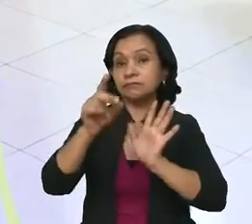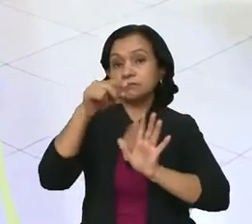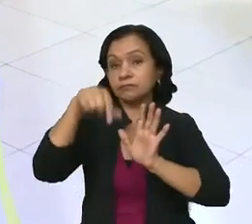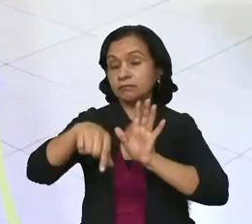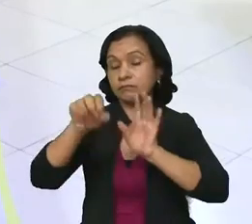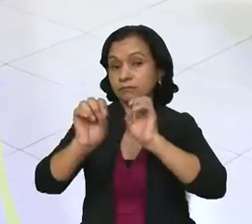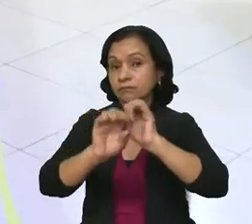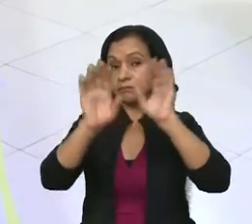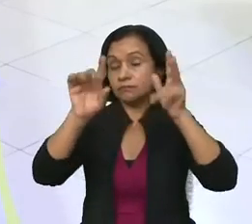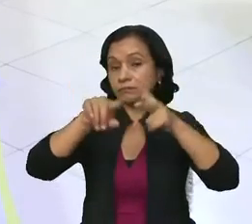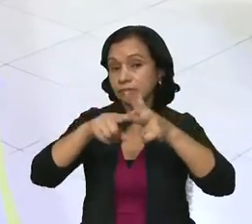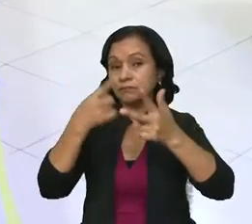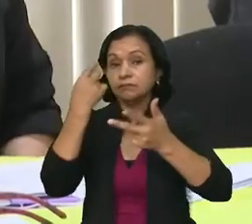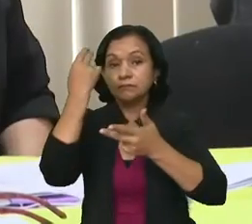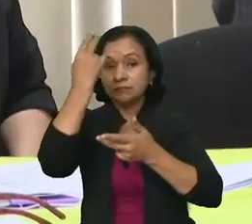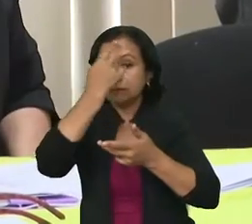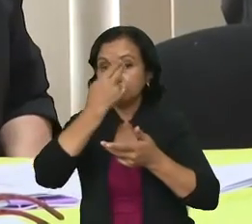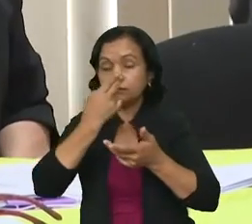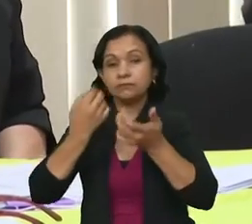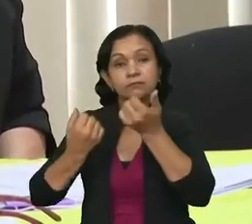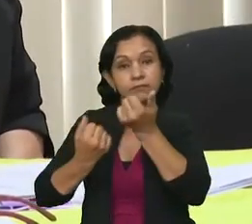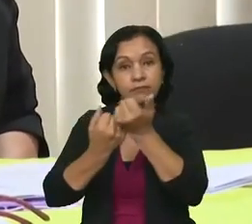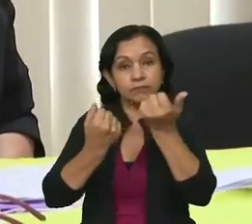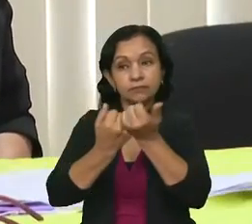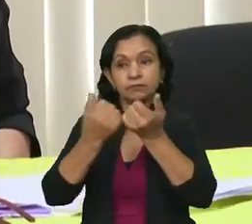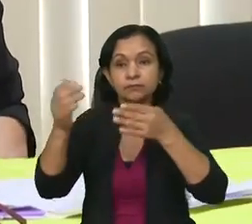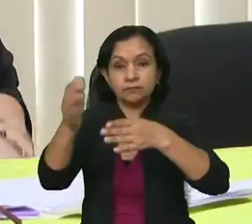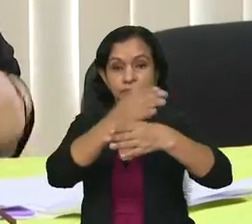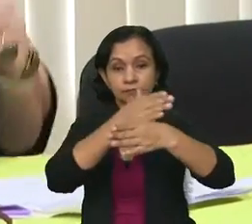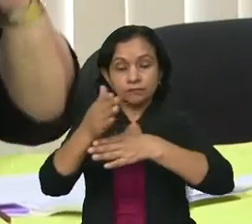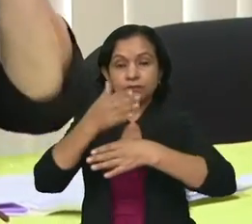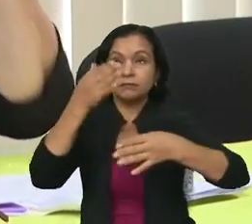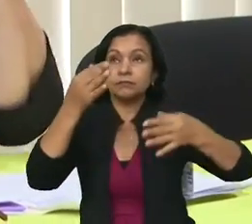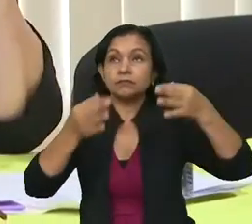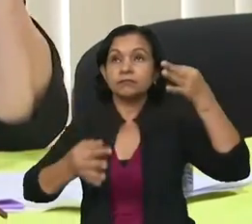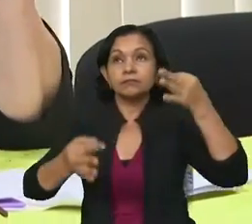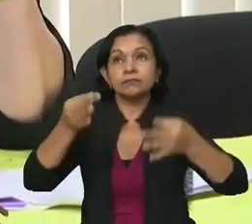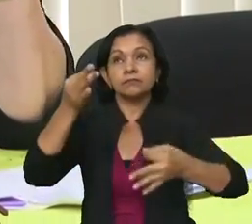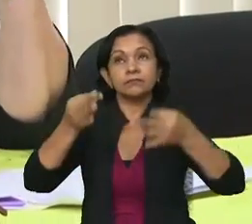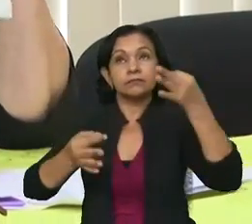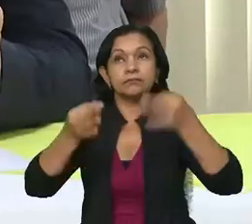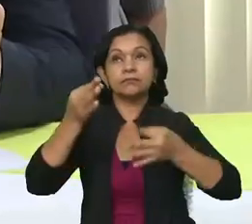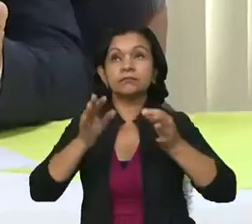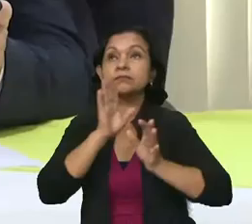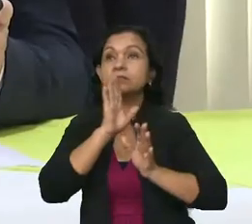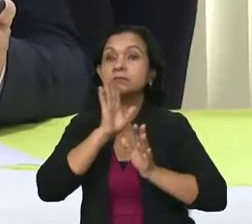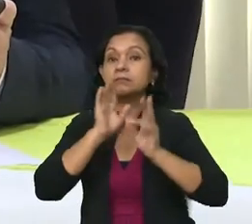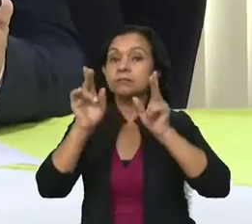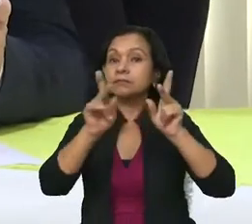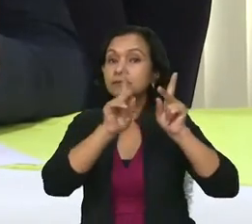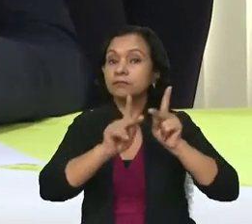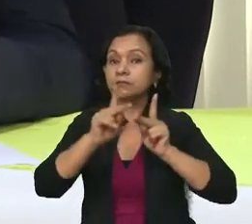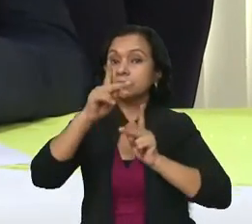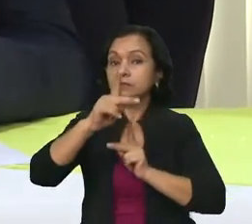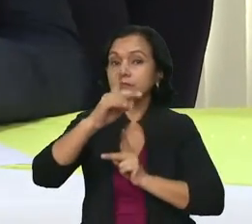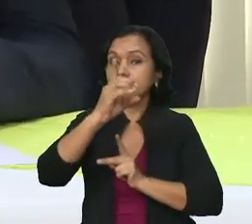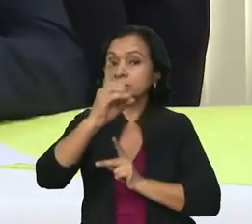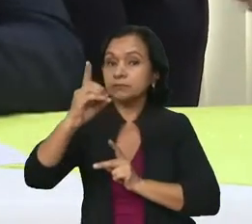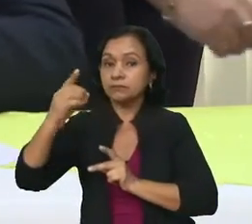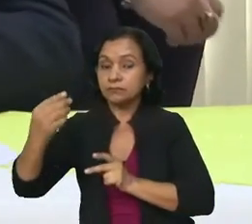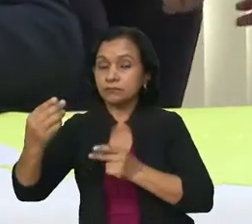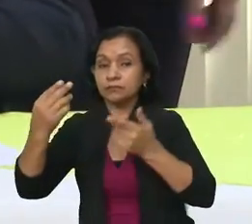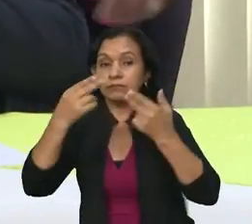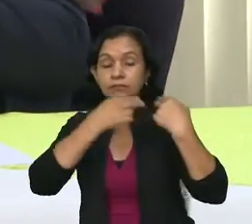mañana tuvo su primera consulta y respaldo por magistrados de la Corte Suprema de Justicia, funcionarios de la Procuraduría General